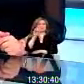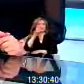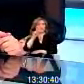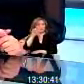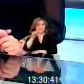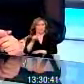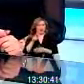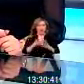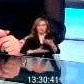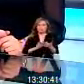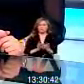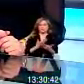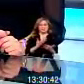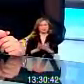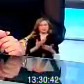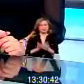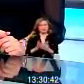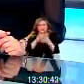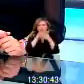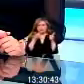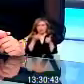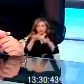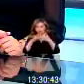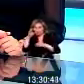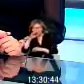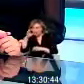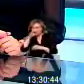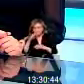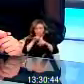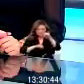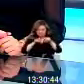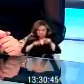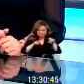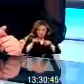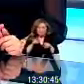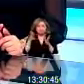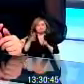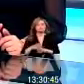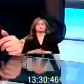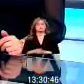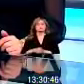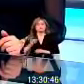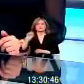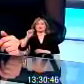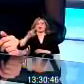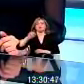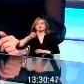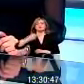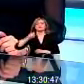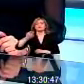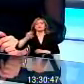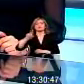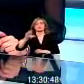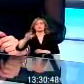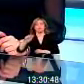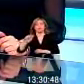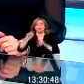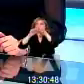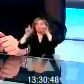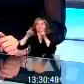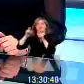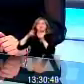que sustenten que no se trató de una estafa. Además, Víctor Anchundia reconoció que Ecuagran, una de las empresas que vendió facturas